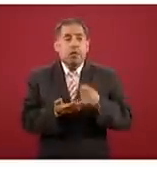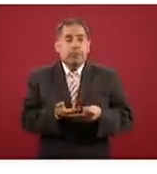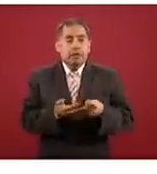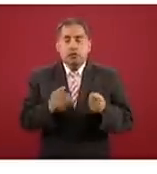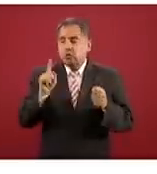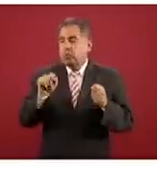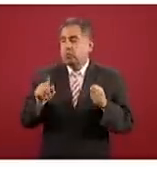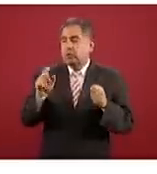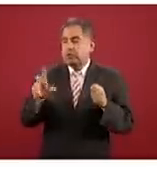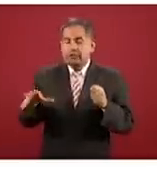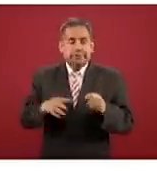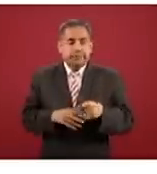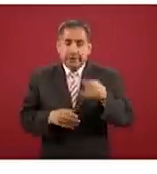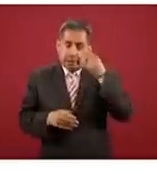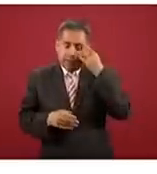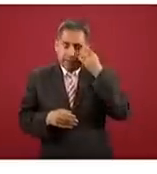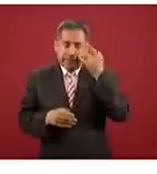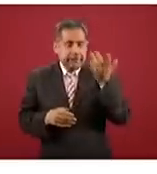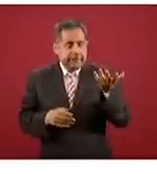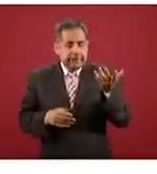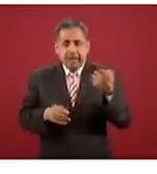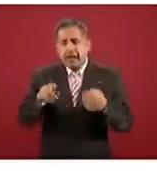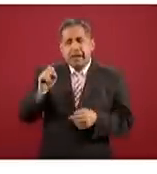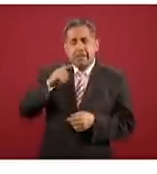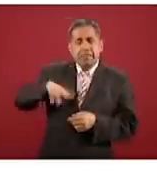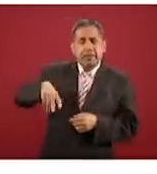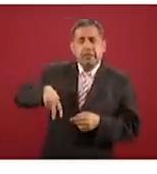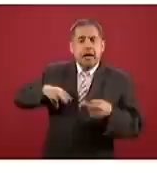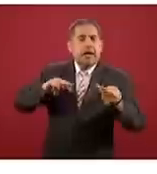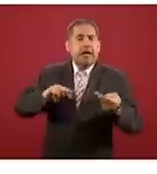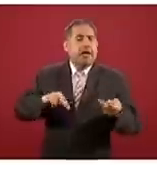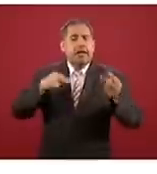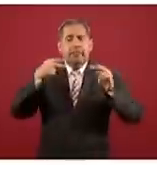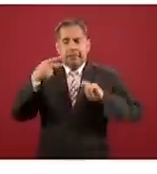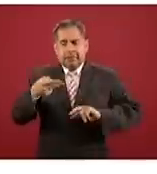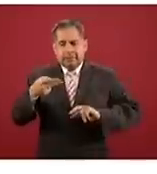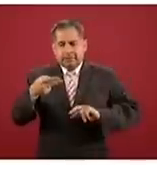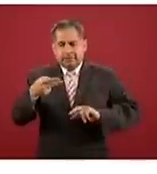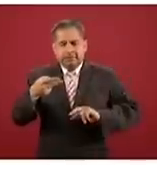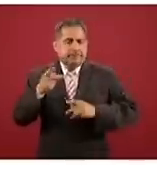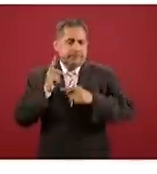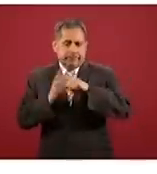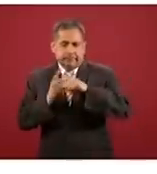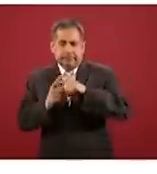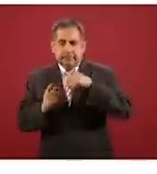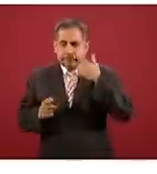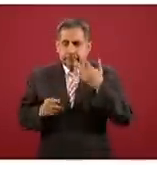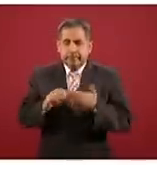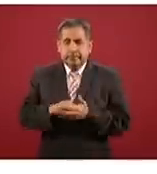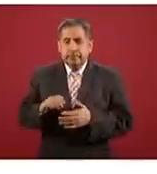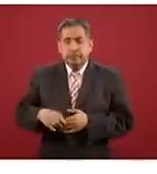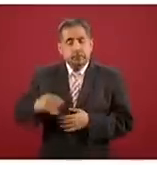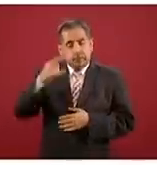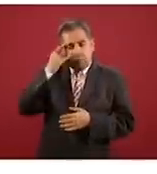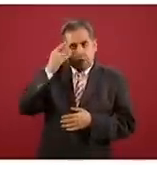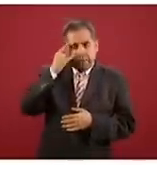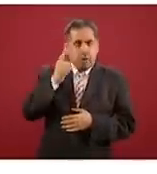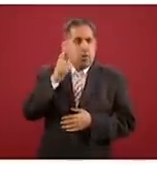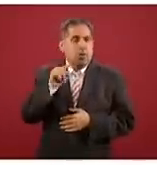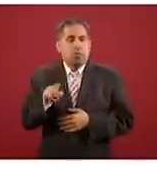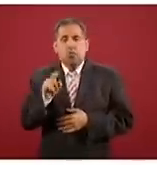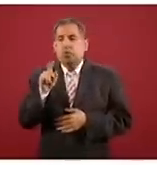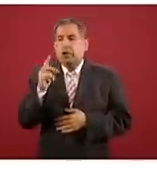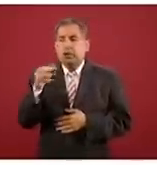1.35, Campeche. Es la misma gráfica, solo que ahora en positivo. Campeche, Colima